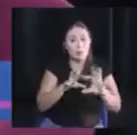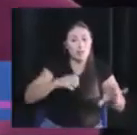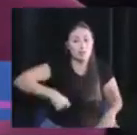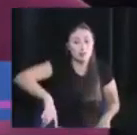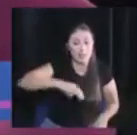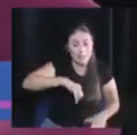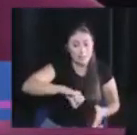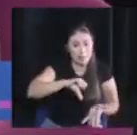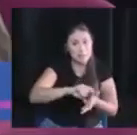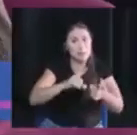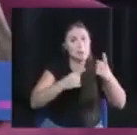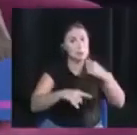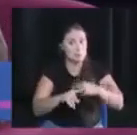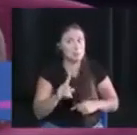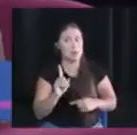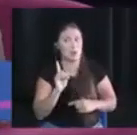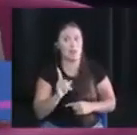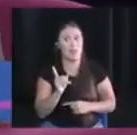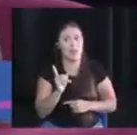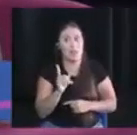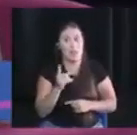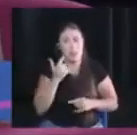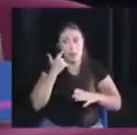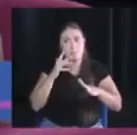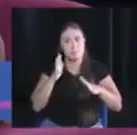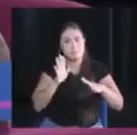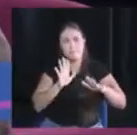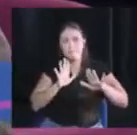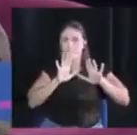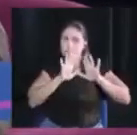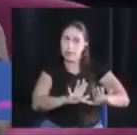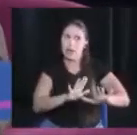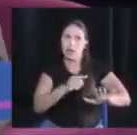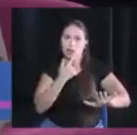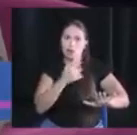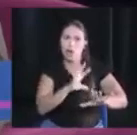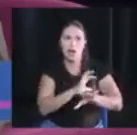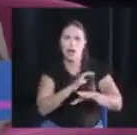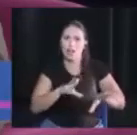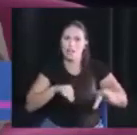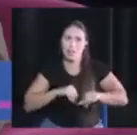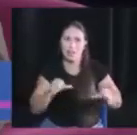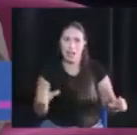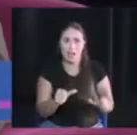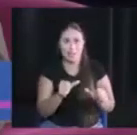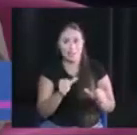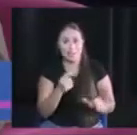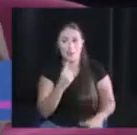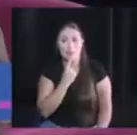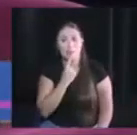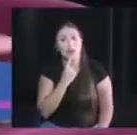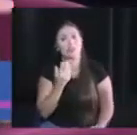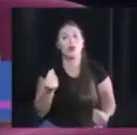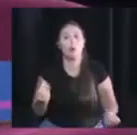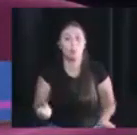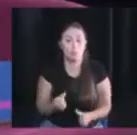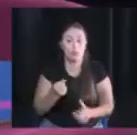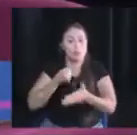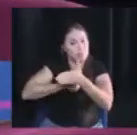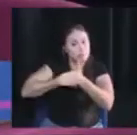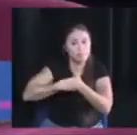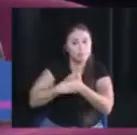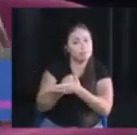social. Pero para eso tenemos que pararlos y en política se para peleando